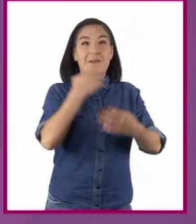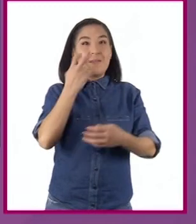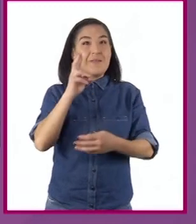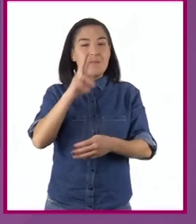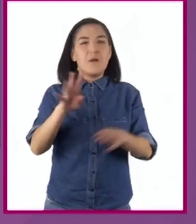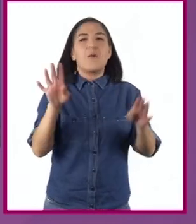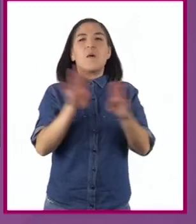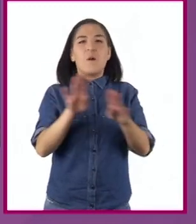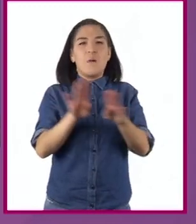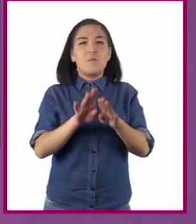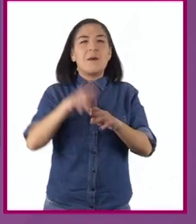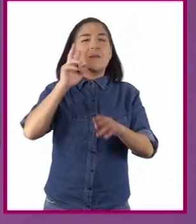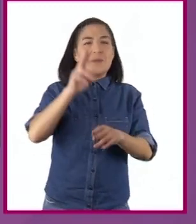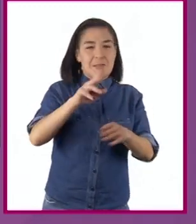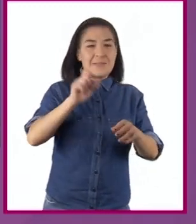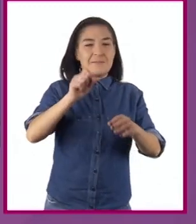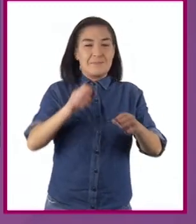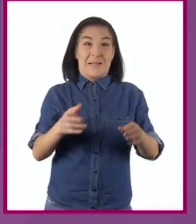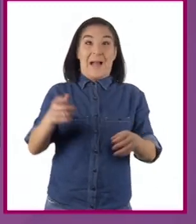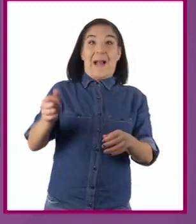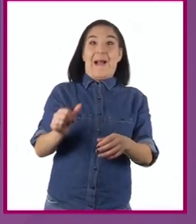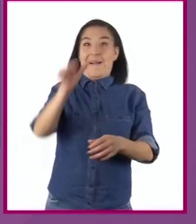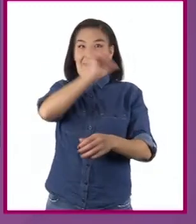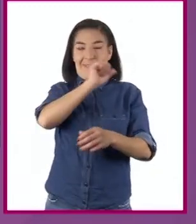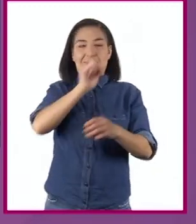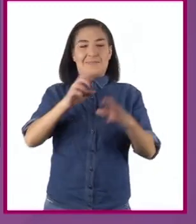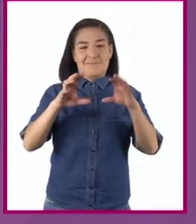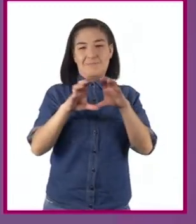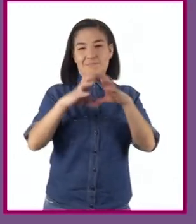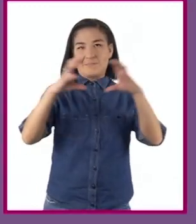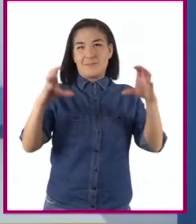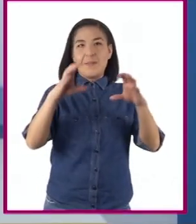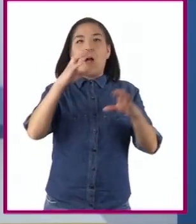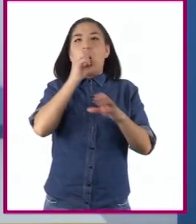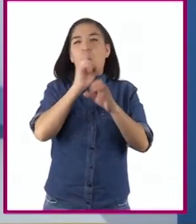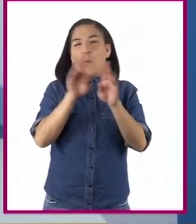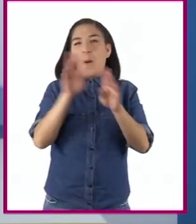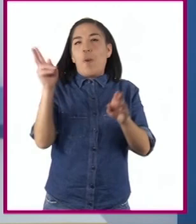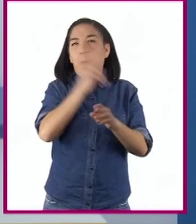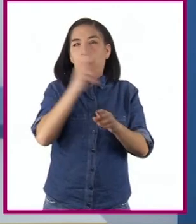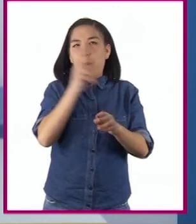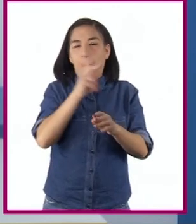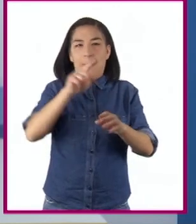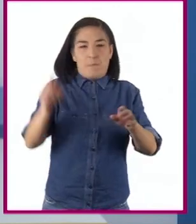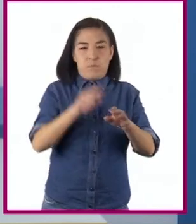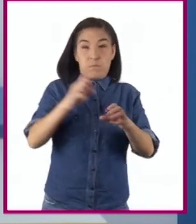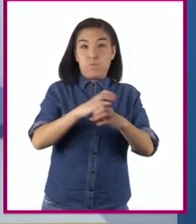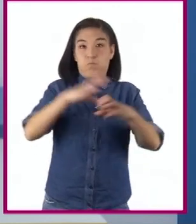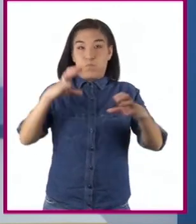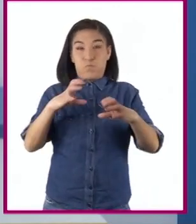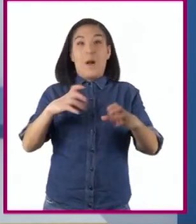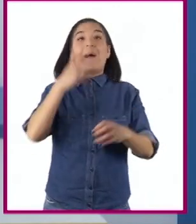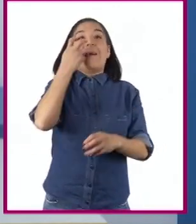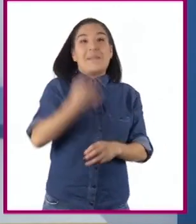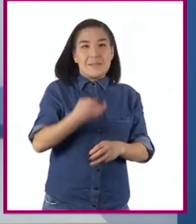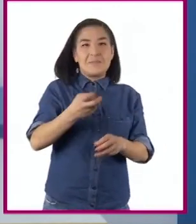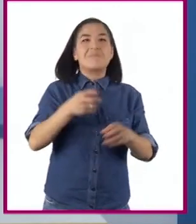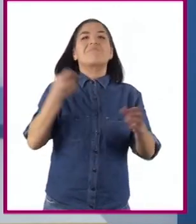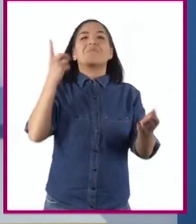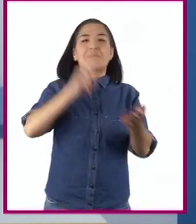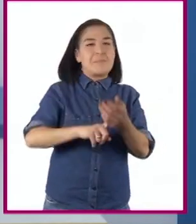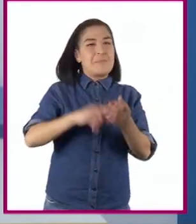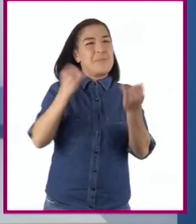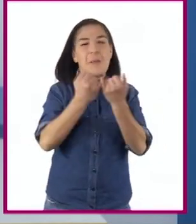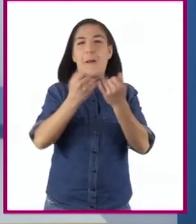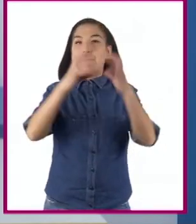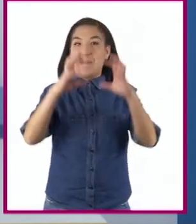que hacen es llenar los compartimentos con aire comprimido. Este aire desaloja el agua y, como pasa con la